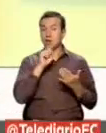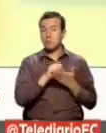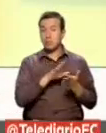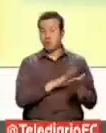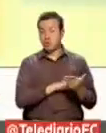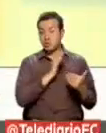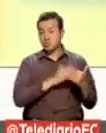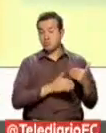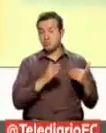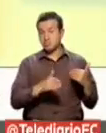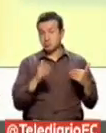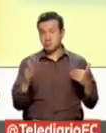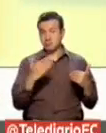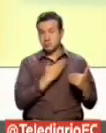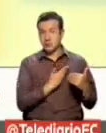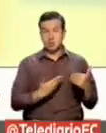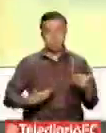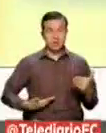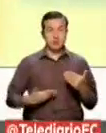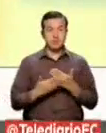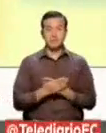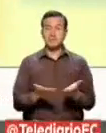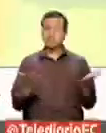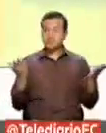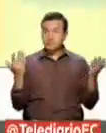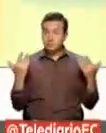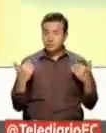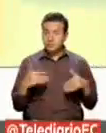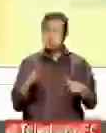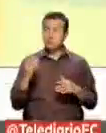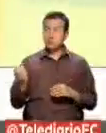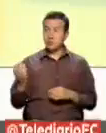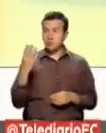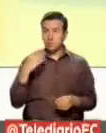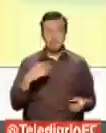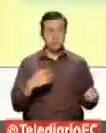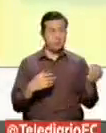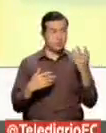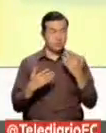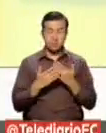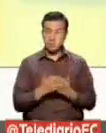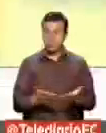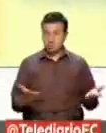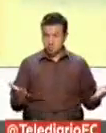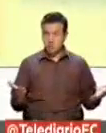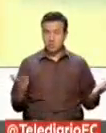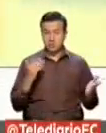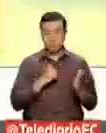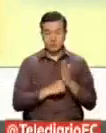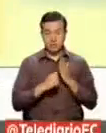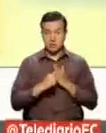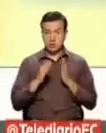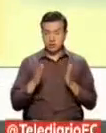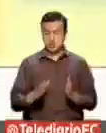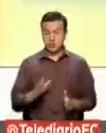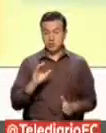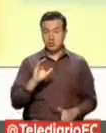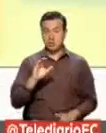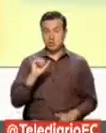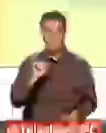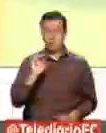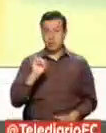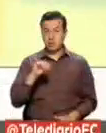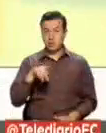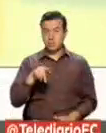¿no? Y bueno, el presidente nos ha comentado conjuntamente con el ministro Campana